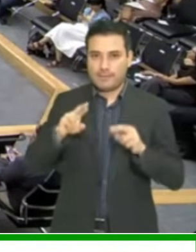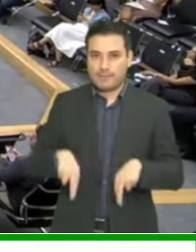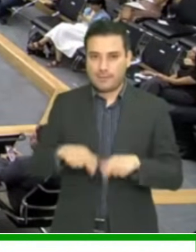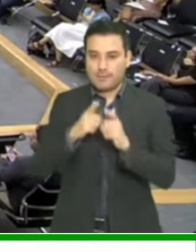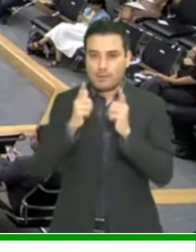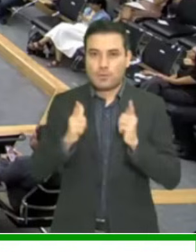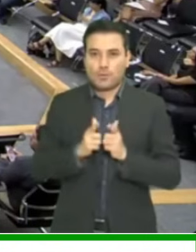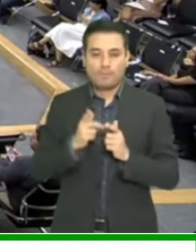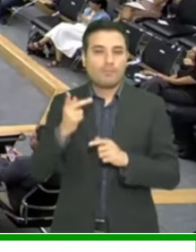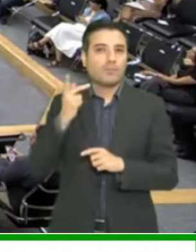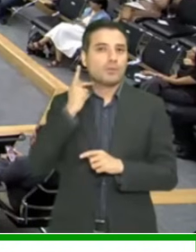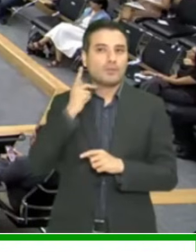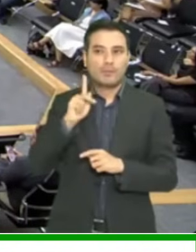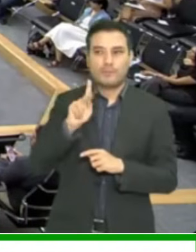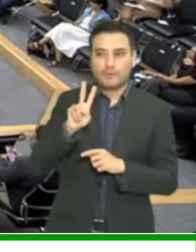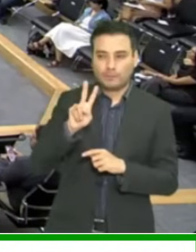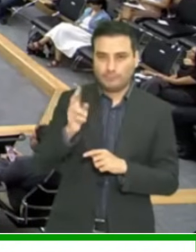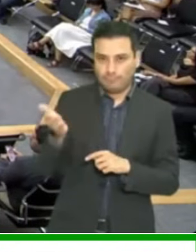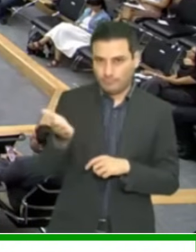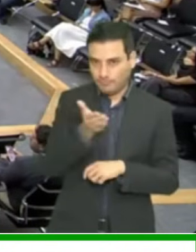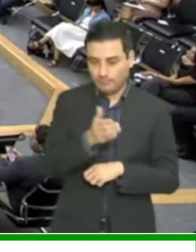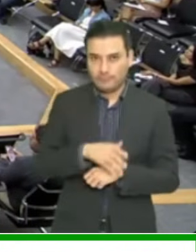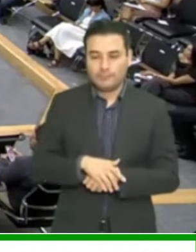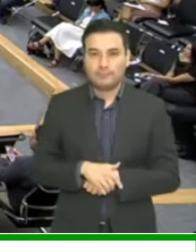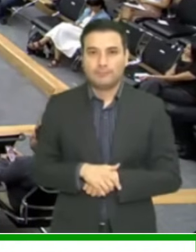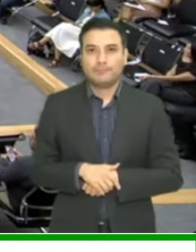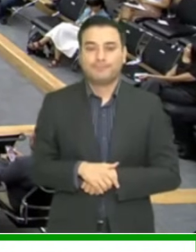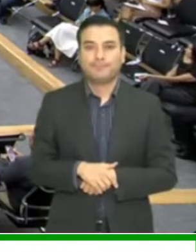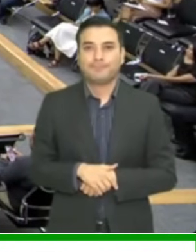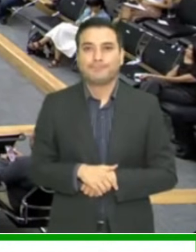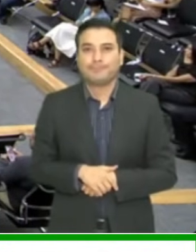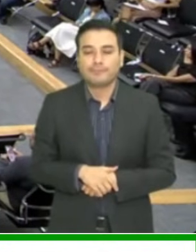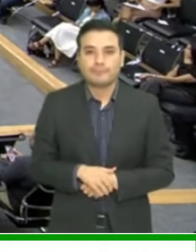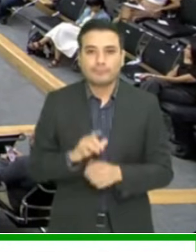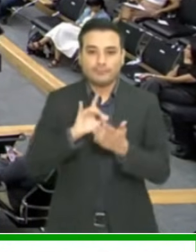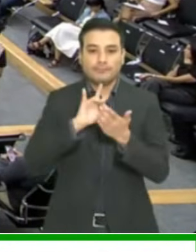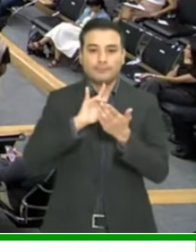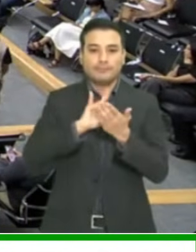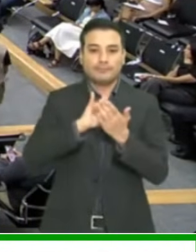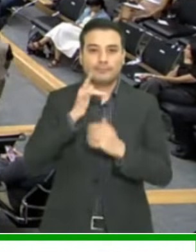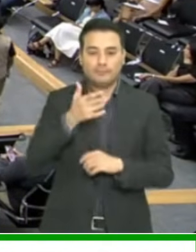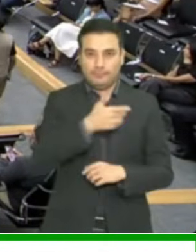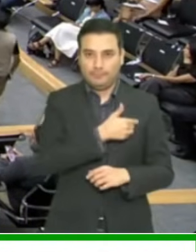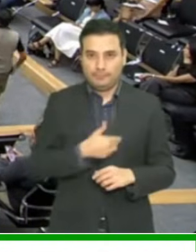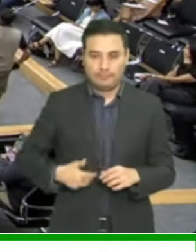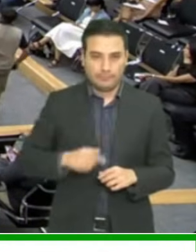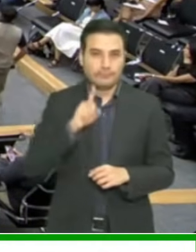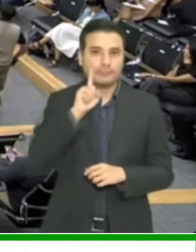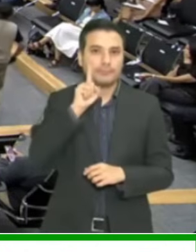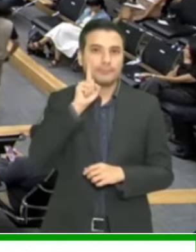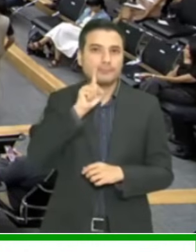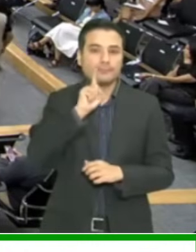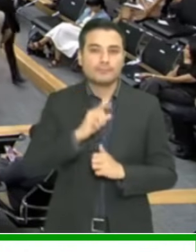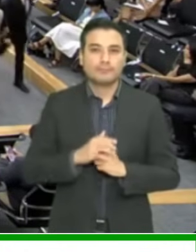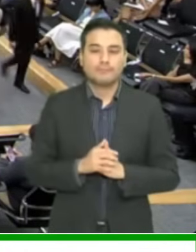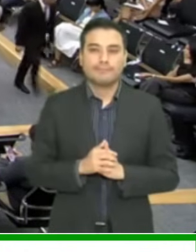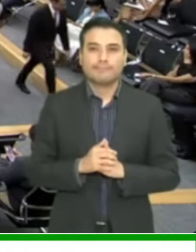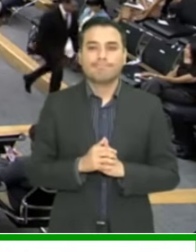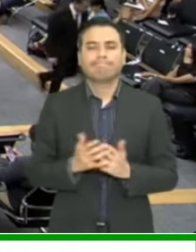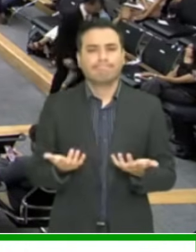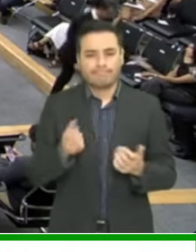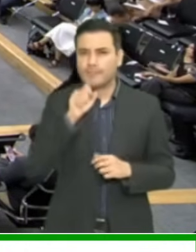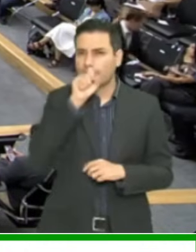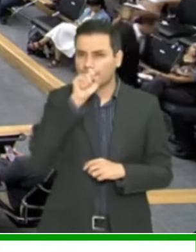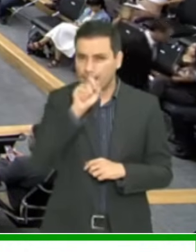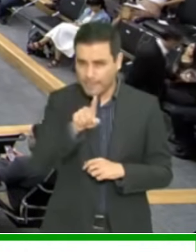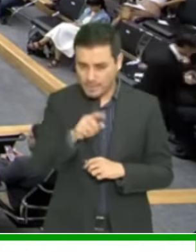Partido Político Verde Ecologista de México. Gracias, presidenta. Nos unimos a las condolencias por